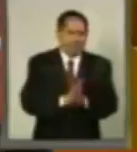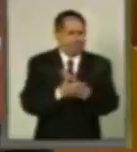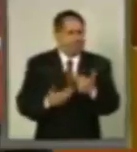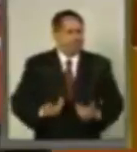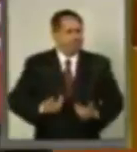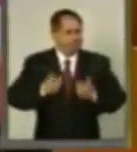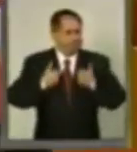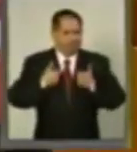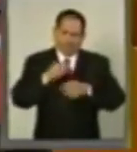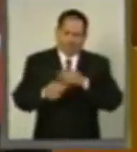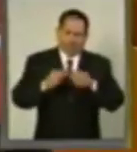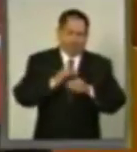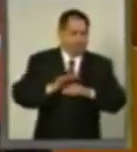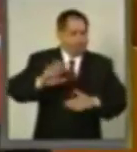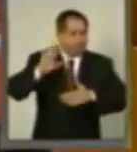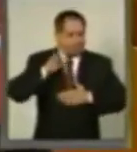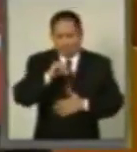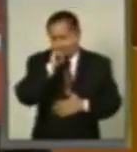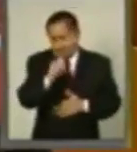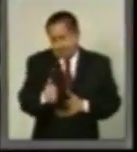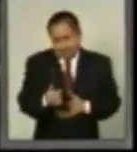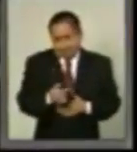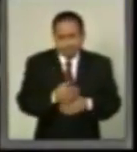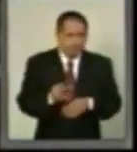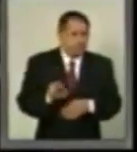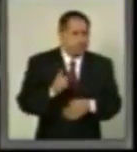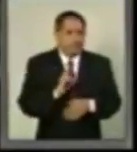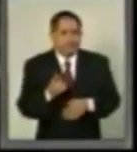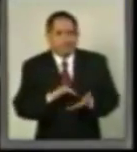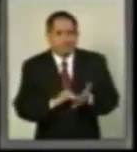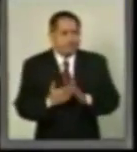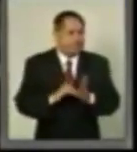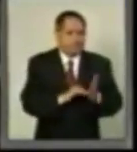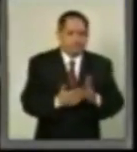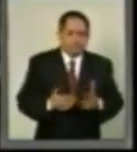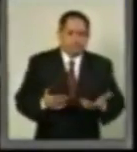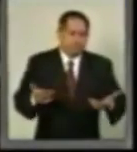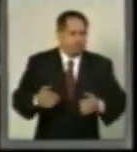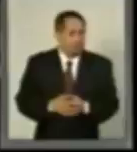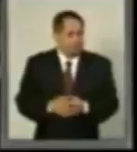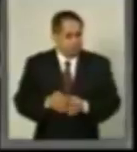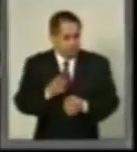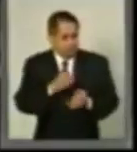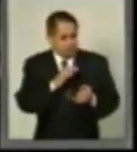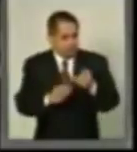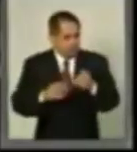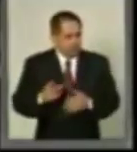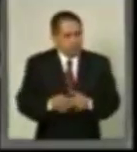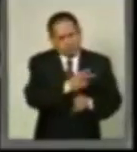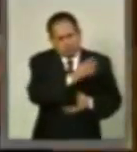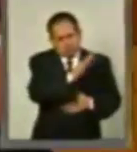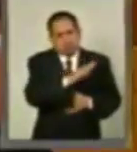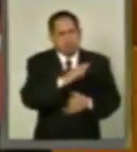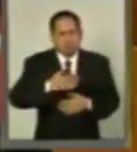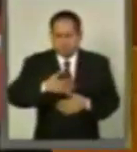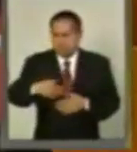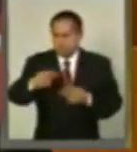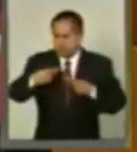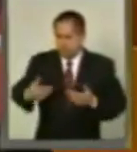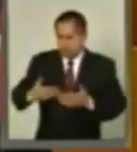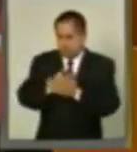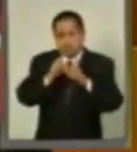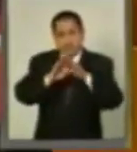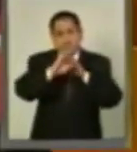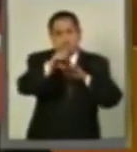que acrediten y les den una residencia legal. Y sobre todo en este último caso, señor secretario, nuestros paisanos son sacados de